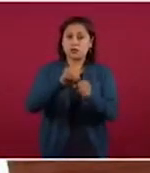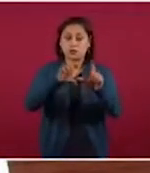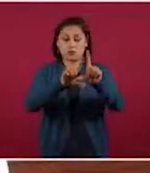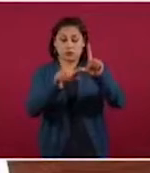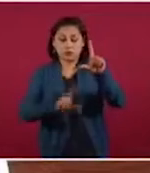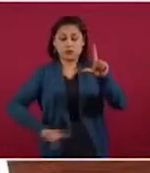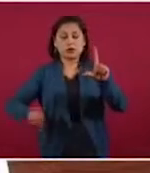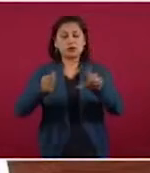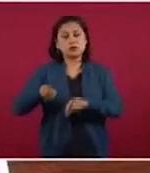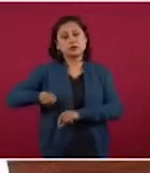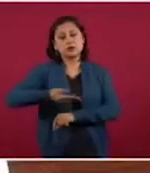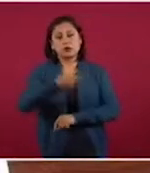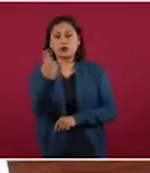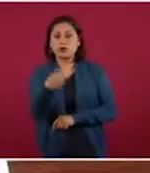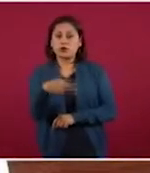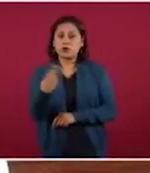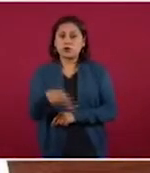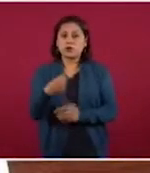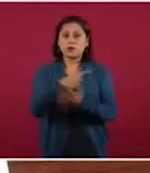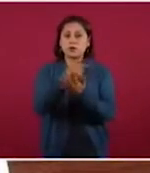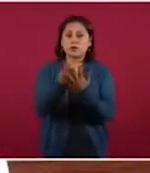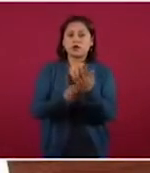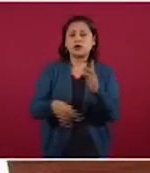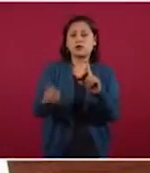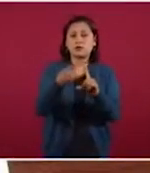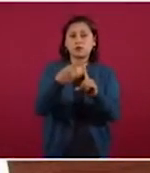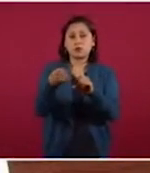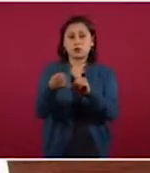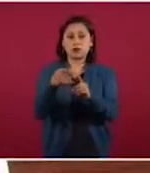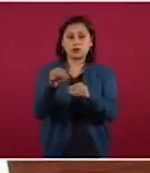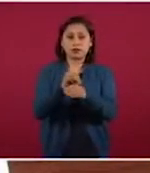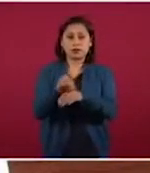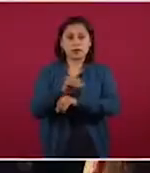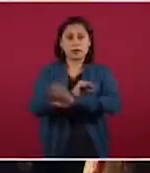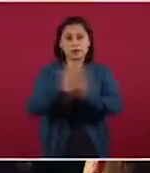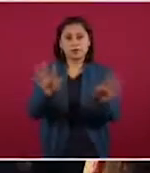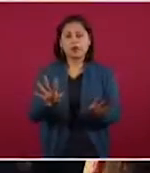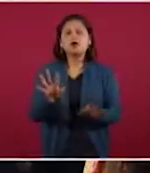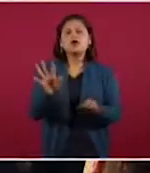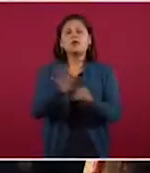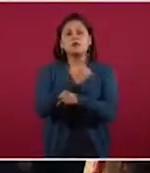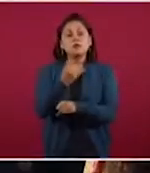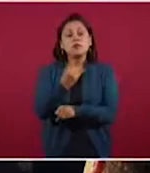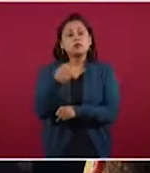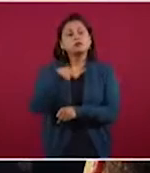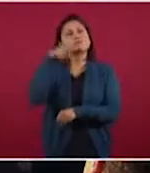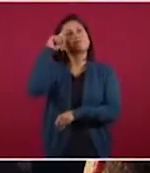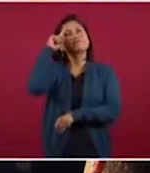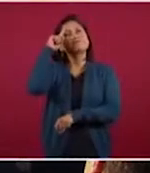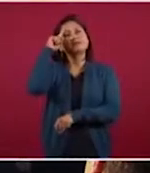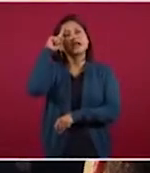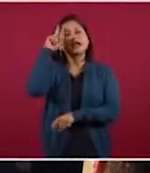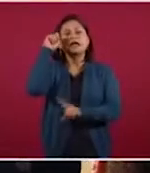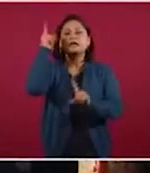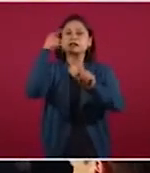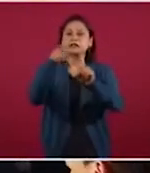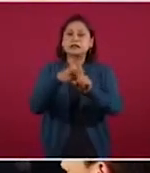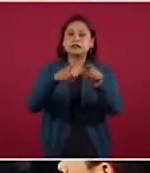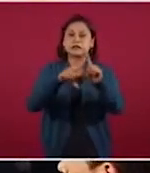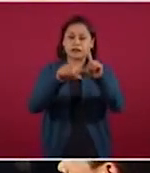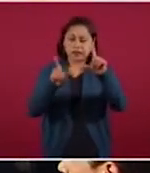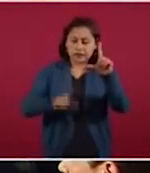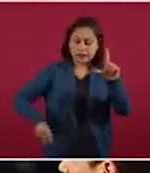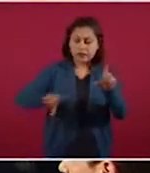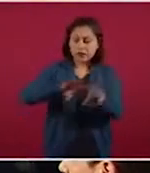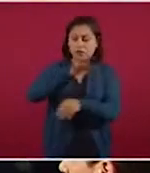denominado Puerta Violeta porque queremos que en todos los municipios y en todos los estados, además de los centros de justicia